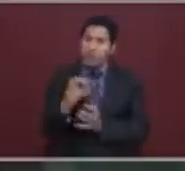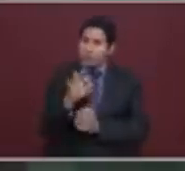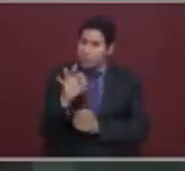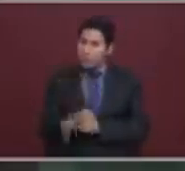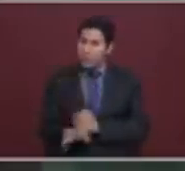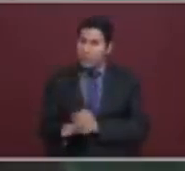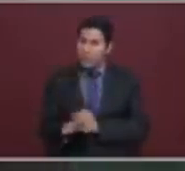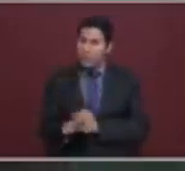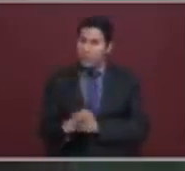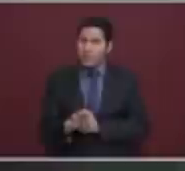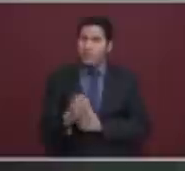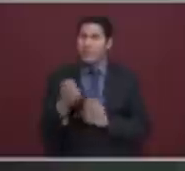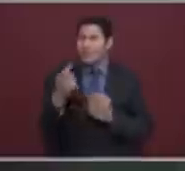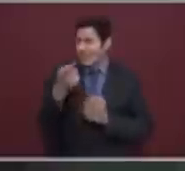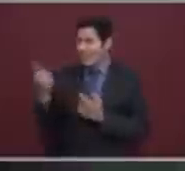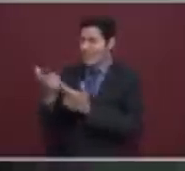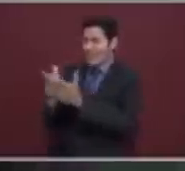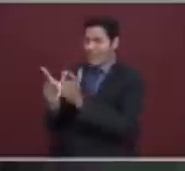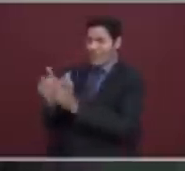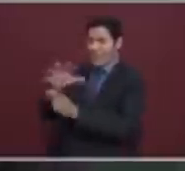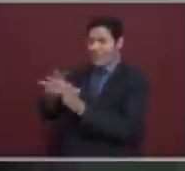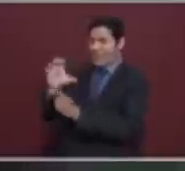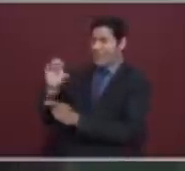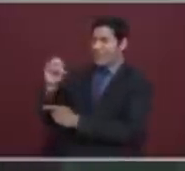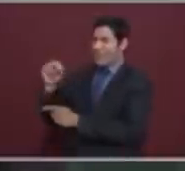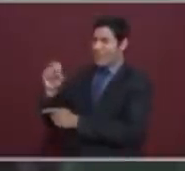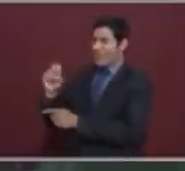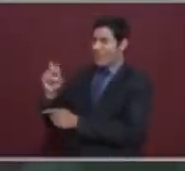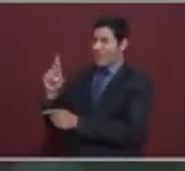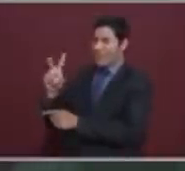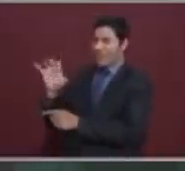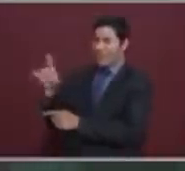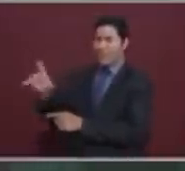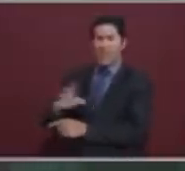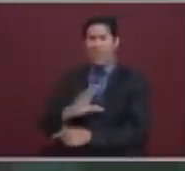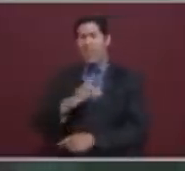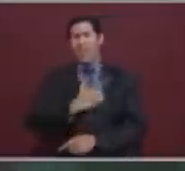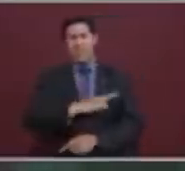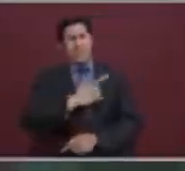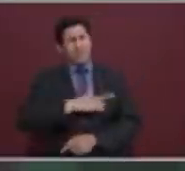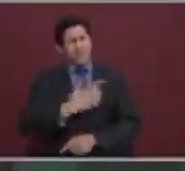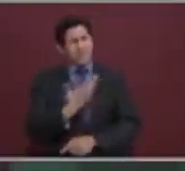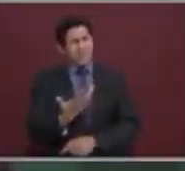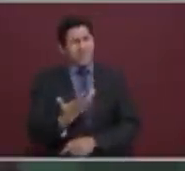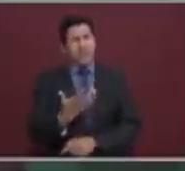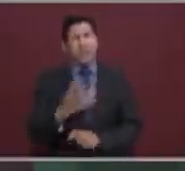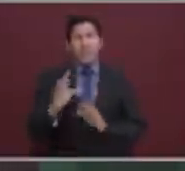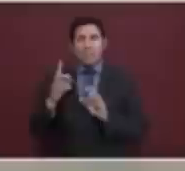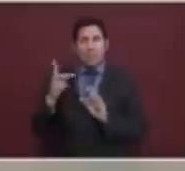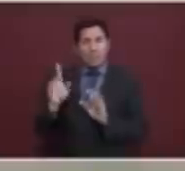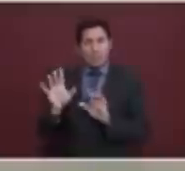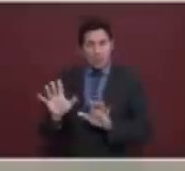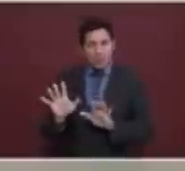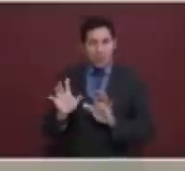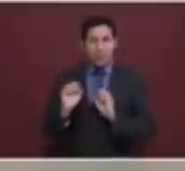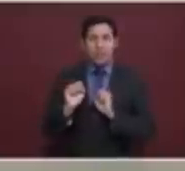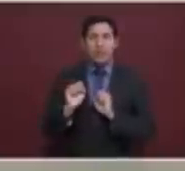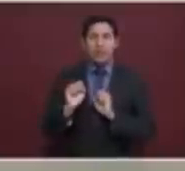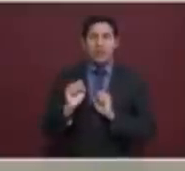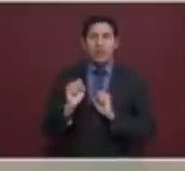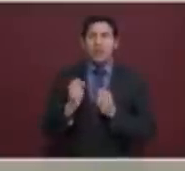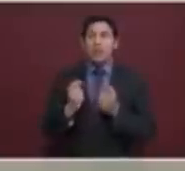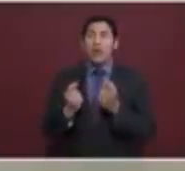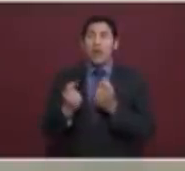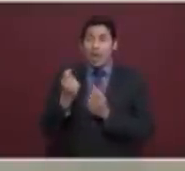y estos no les gustan los conservadores dicen así pero todavía son muy poquitos los que